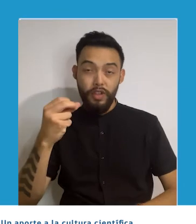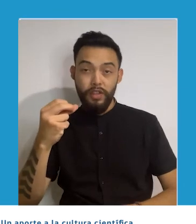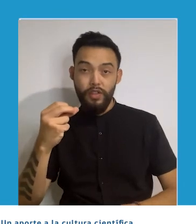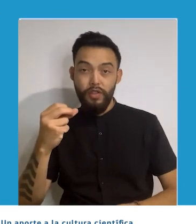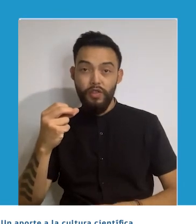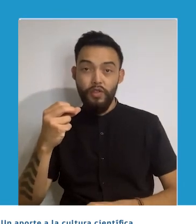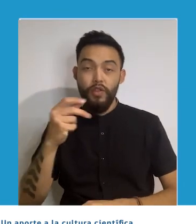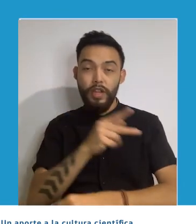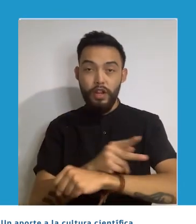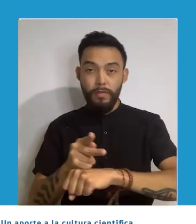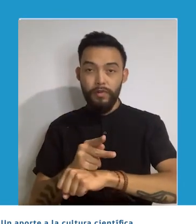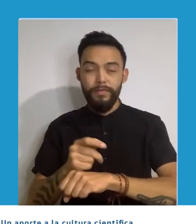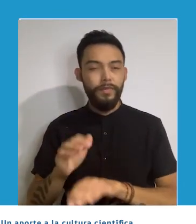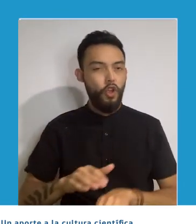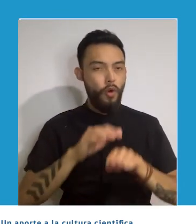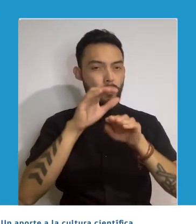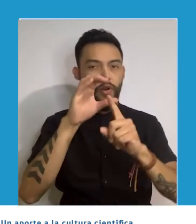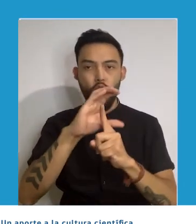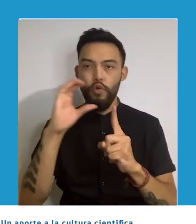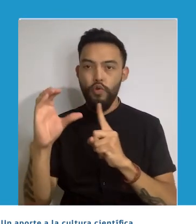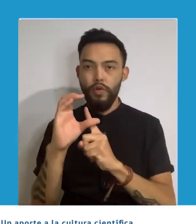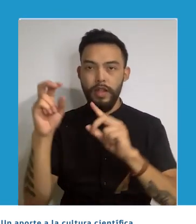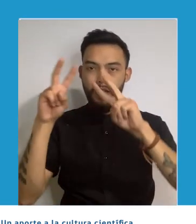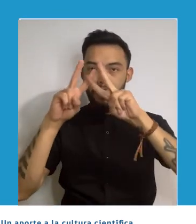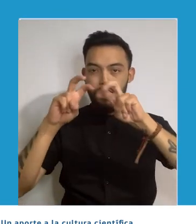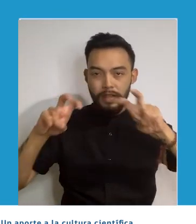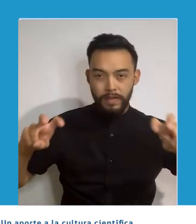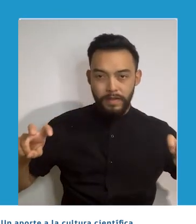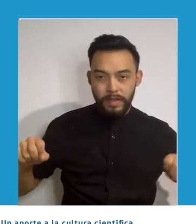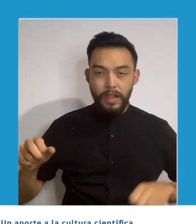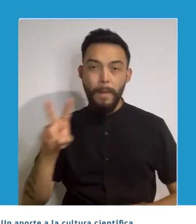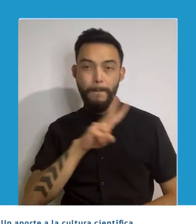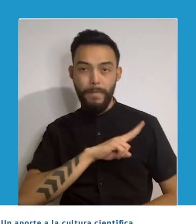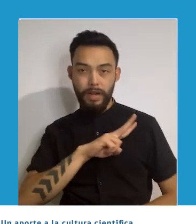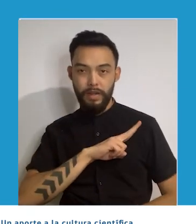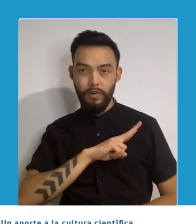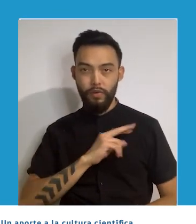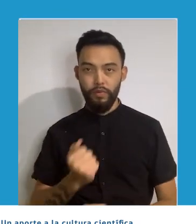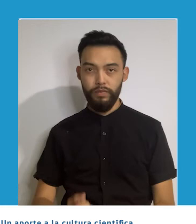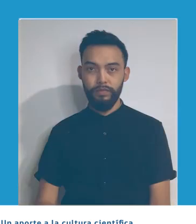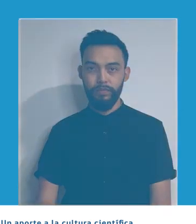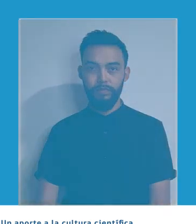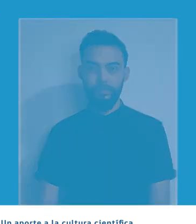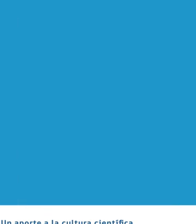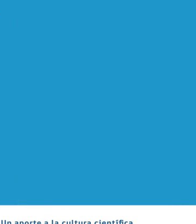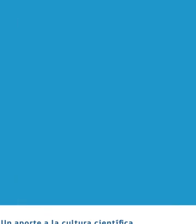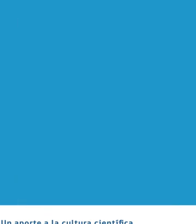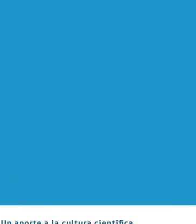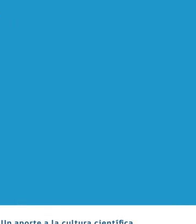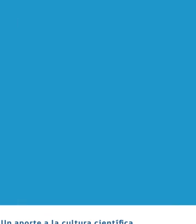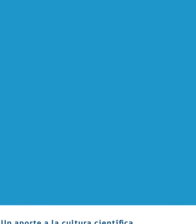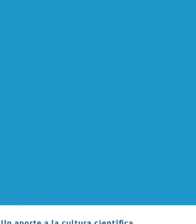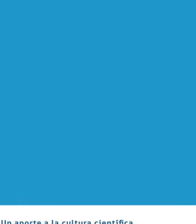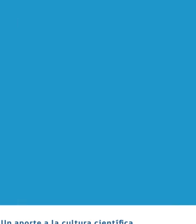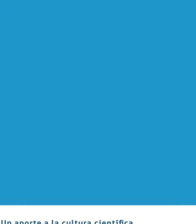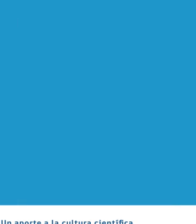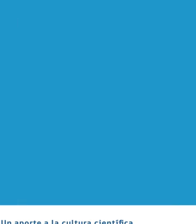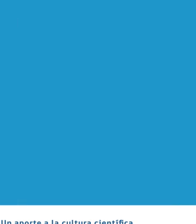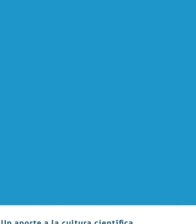Un aporte a la cultura científica. Explora Valparaíso con la colaboración del Instituto de Fomento Pesquero.